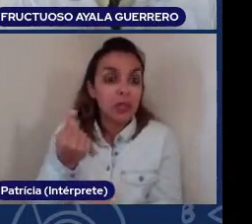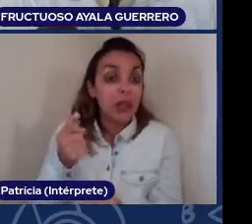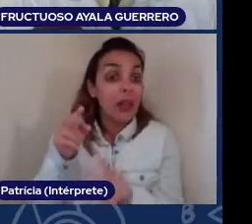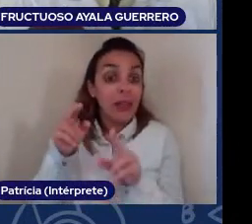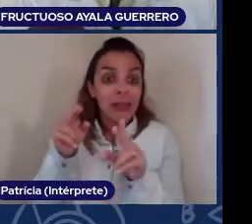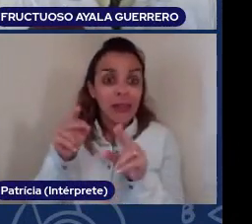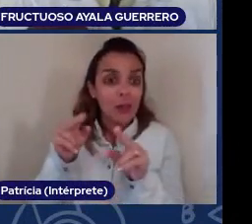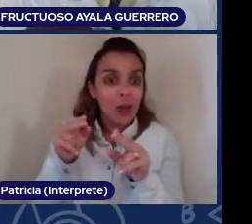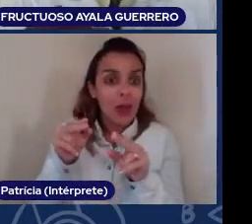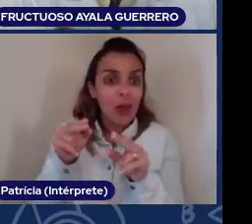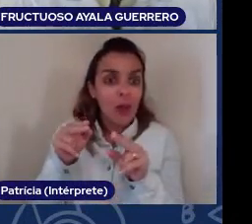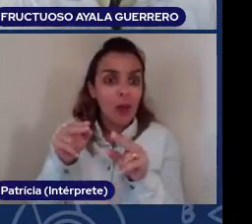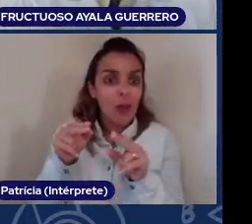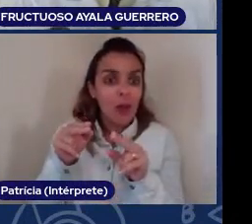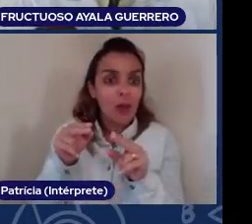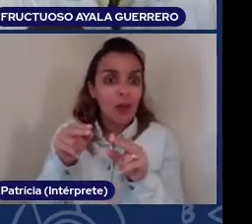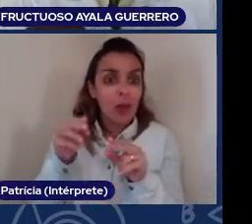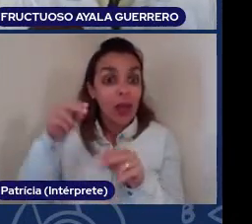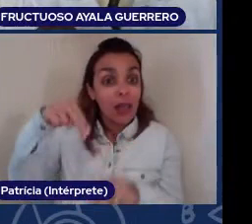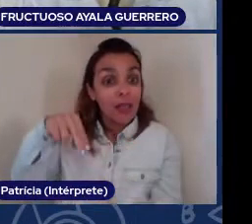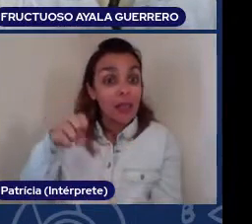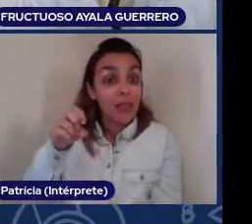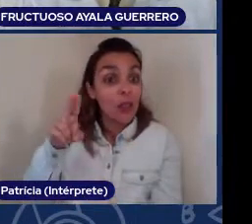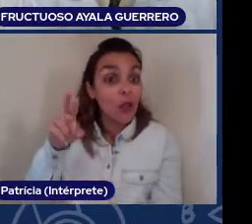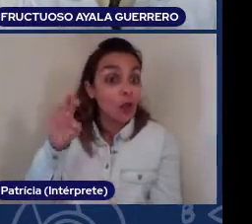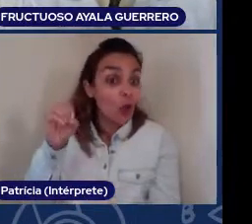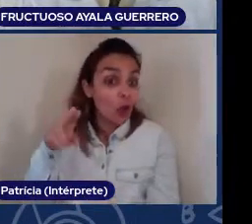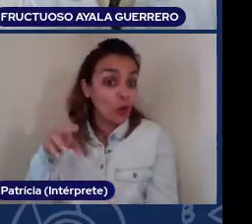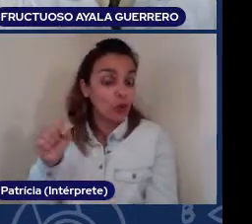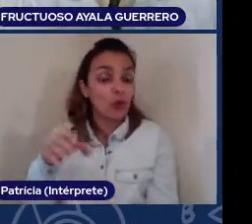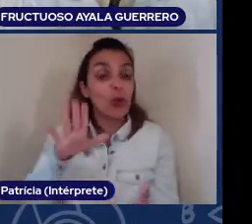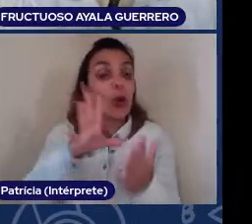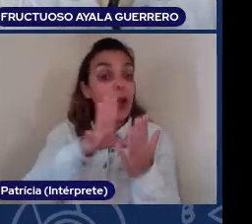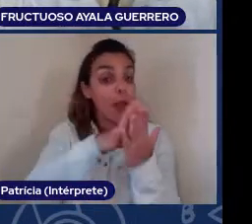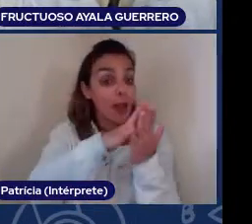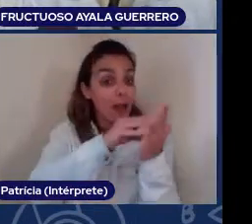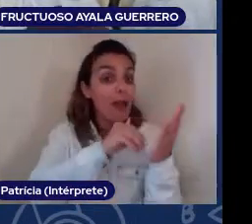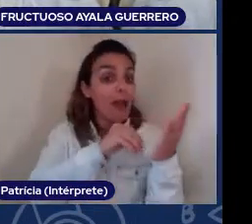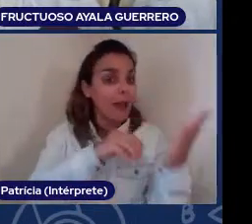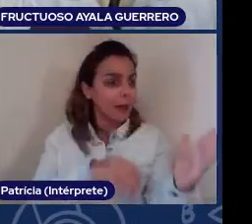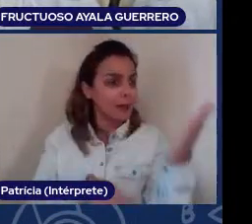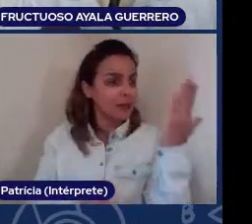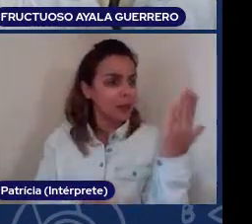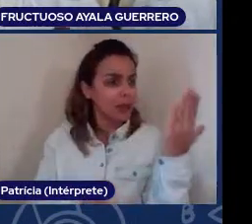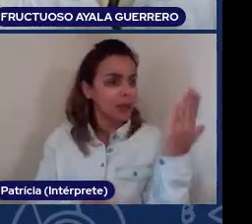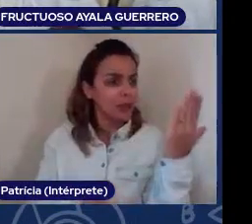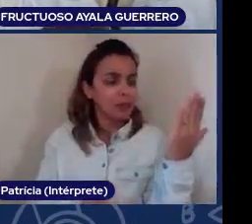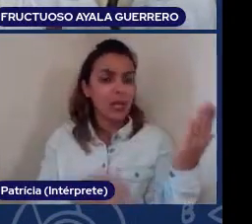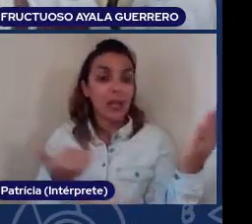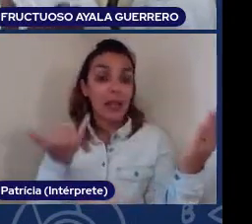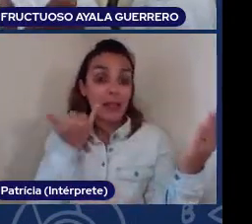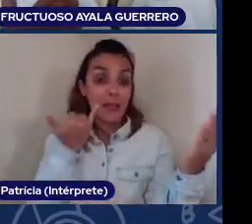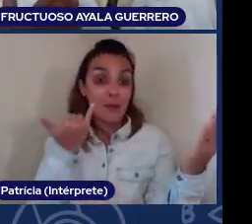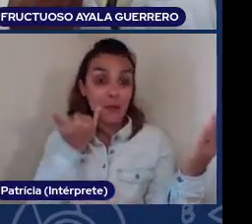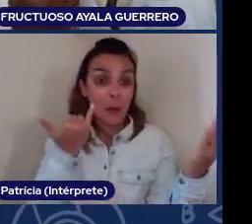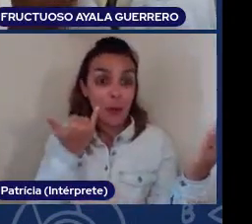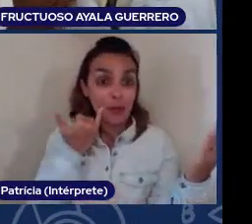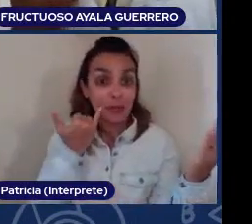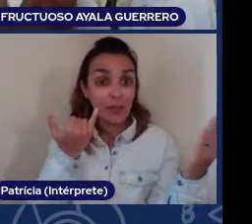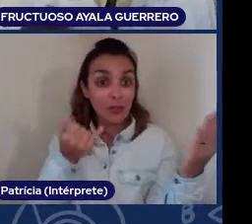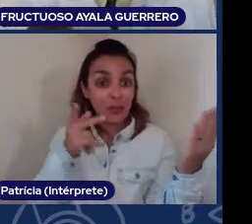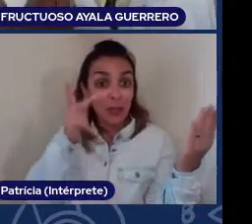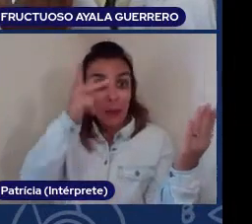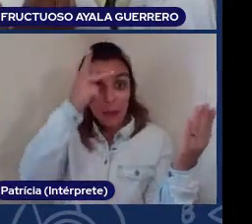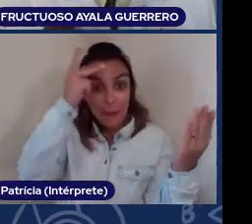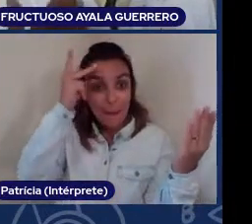estas neuronas espejo, es decir, que les dan información al sujeto de lo que